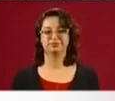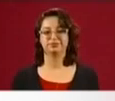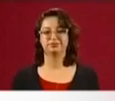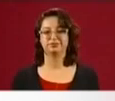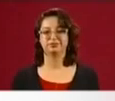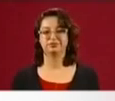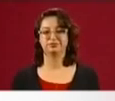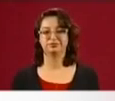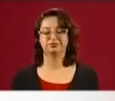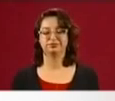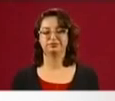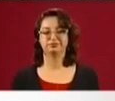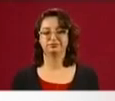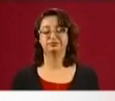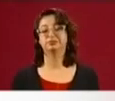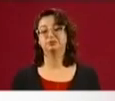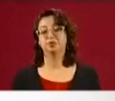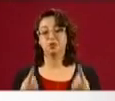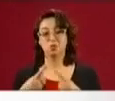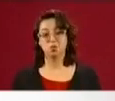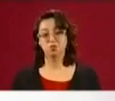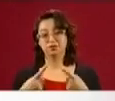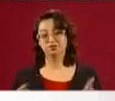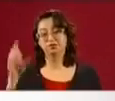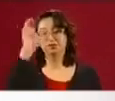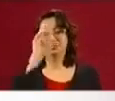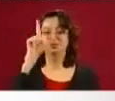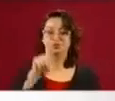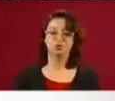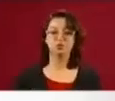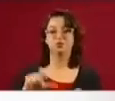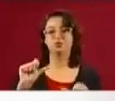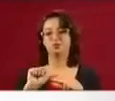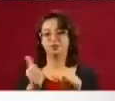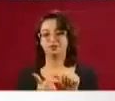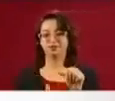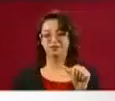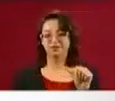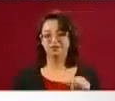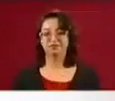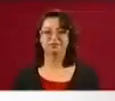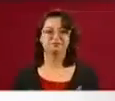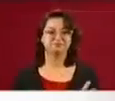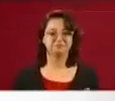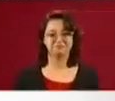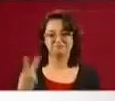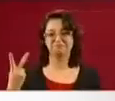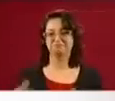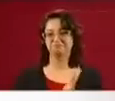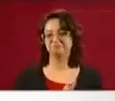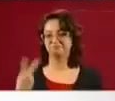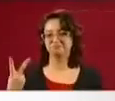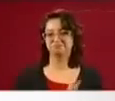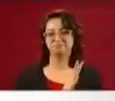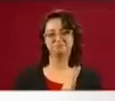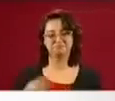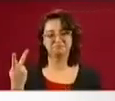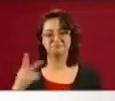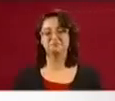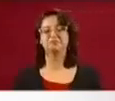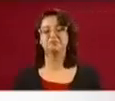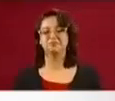La música es cultura, es arte, y lo he dicho muchas veces, es